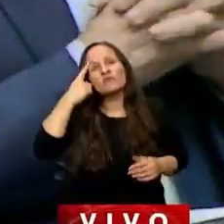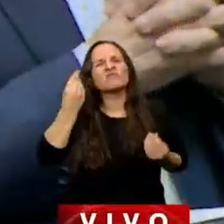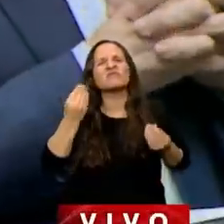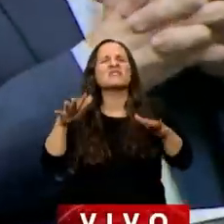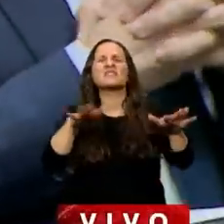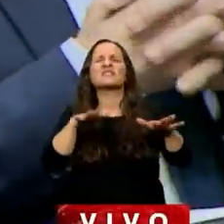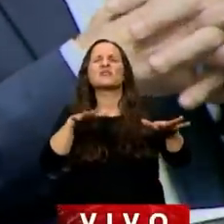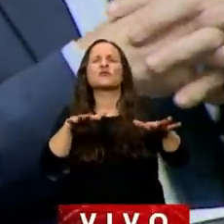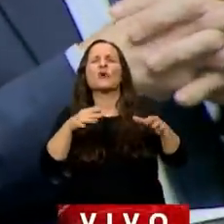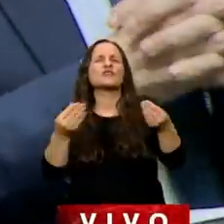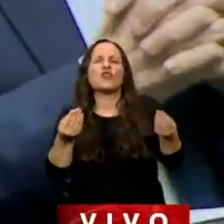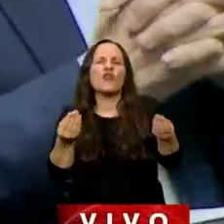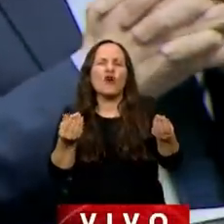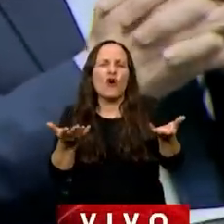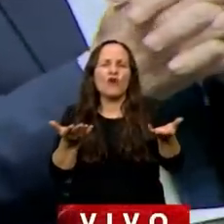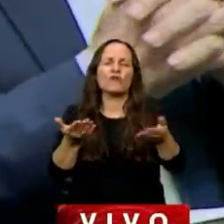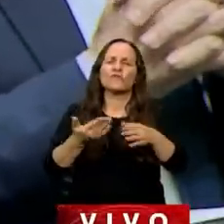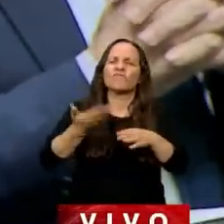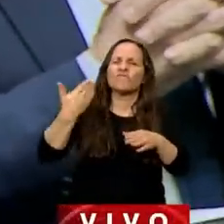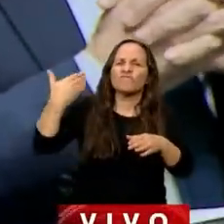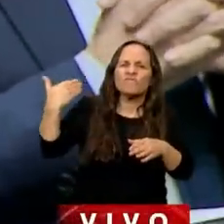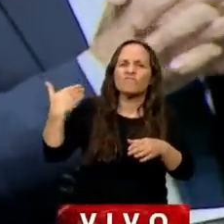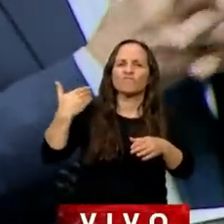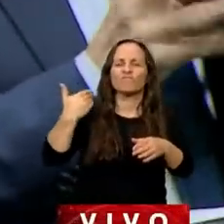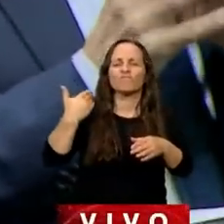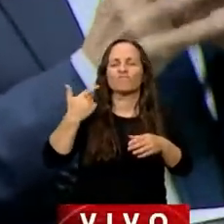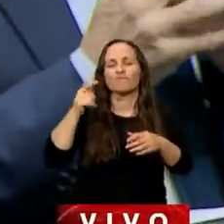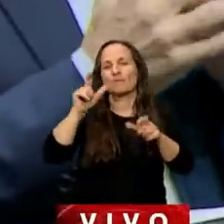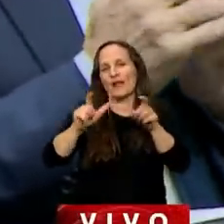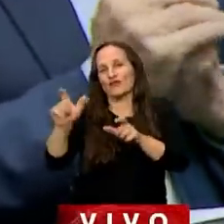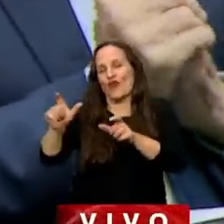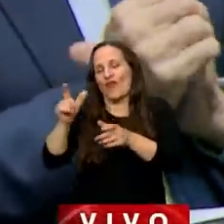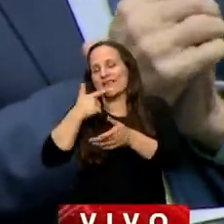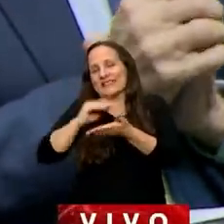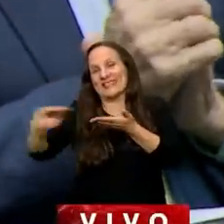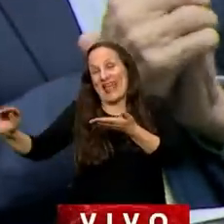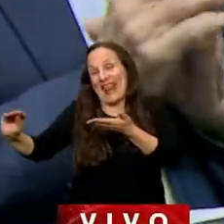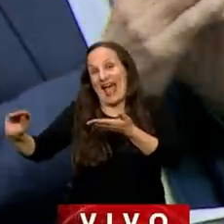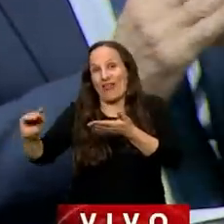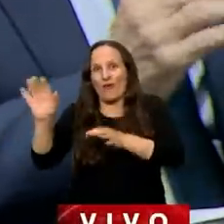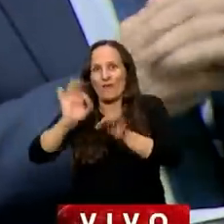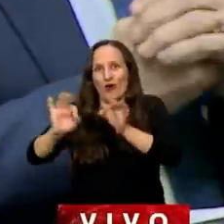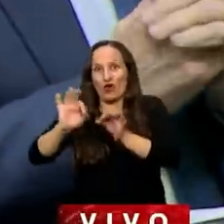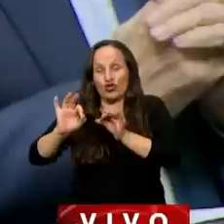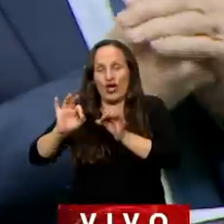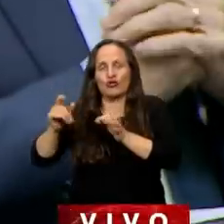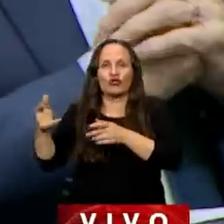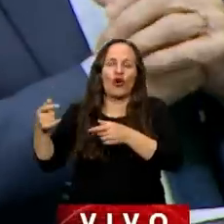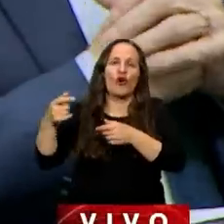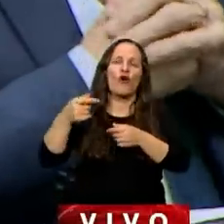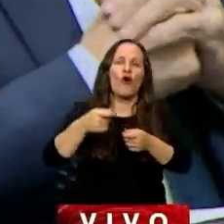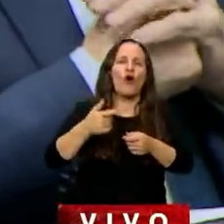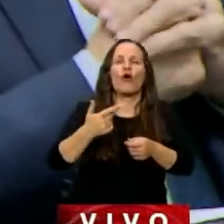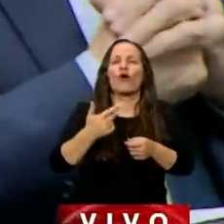lo que significa o lo que ha significado para nuestros pares del Senado este proyecto, se traduce en